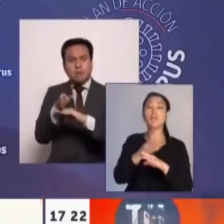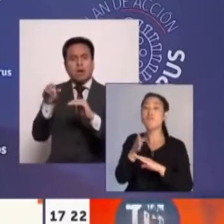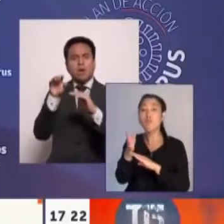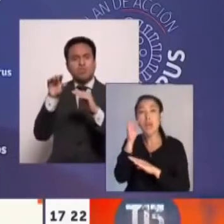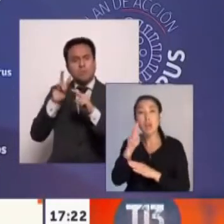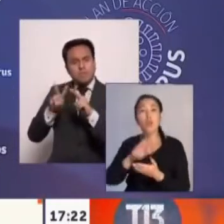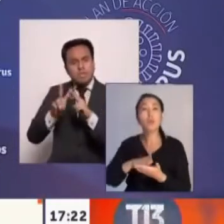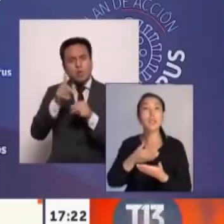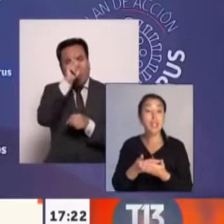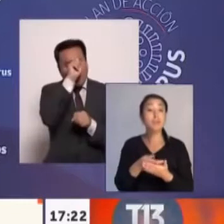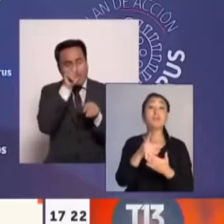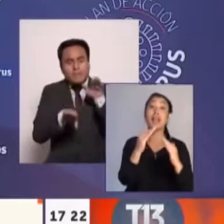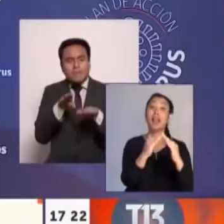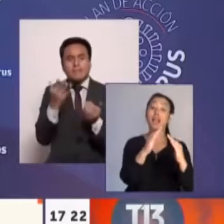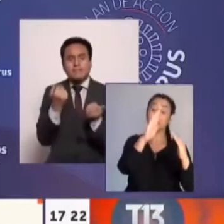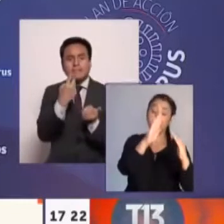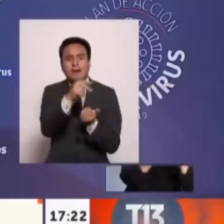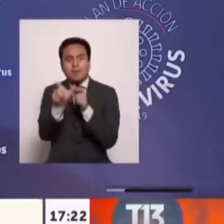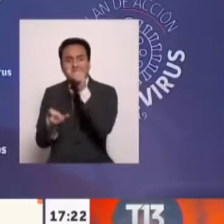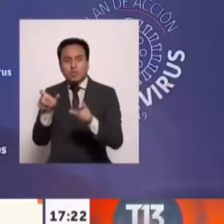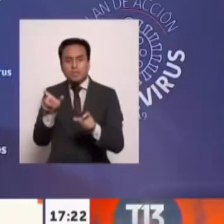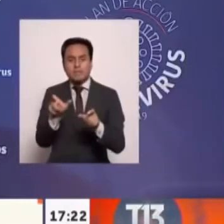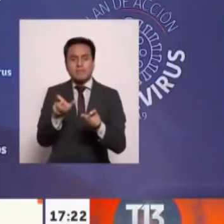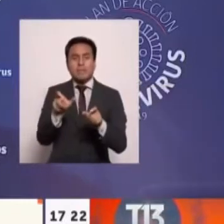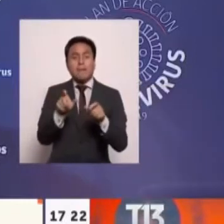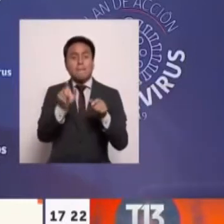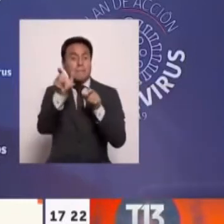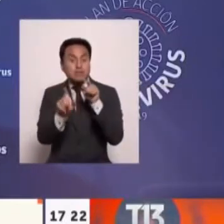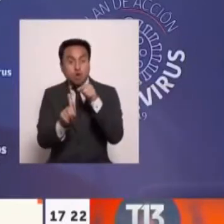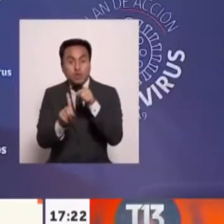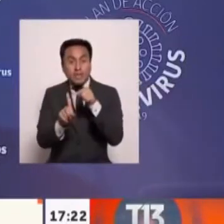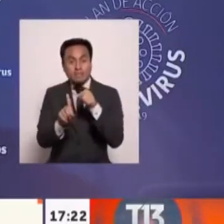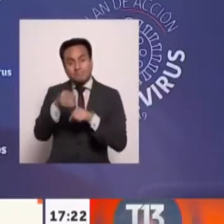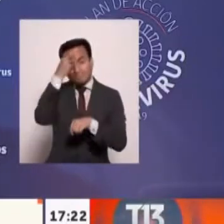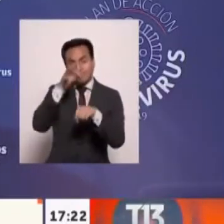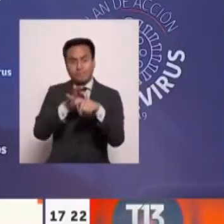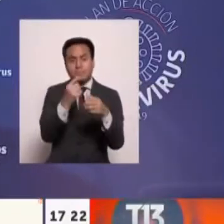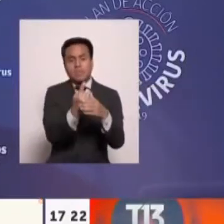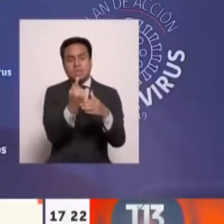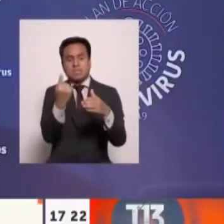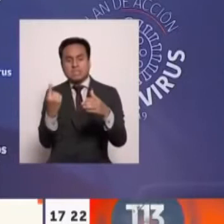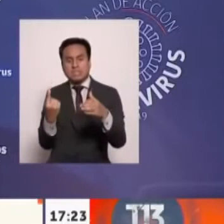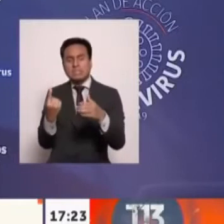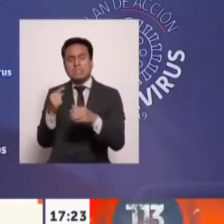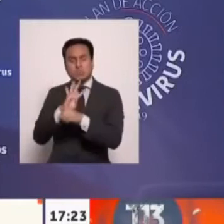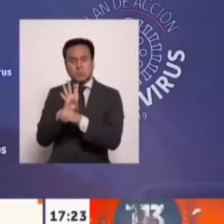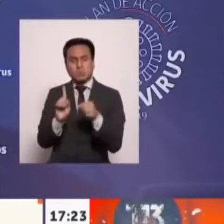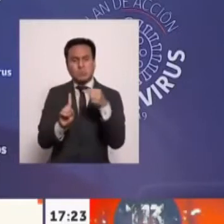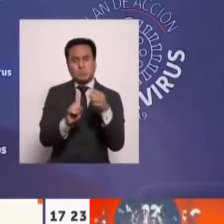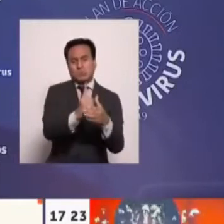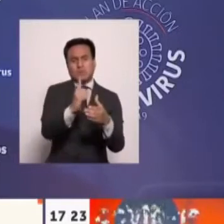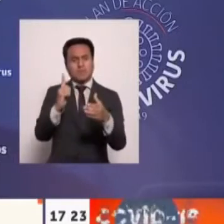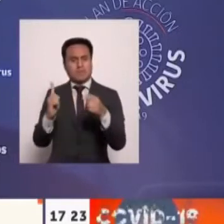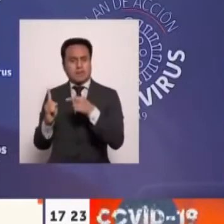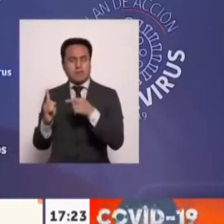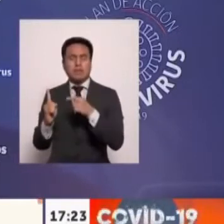religioso. Uh-huh. Que hubo dentro de la comuna. Bien, y esto los mantiene a ustedes como nos sucede a nosotros, que podemos